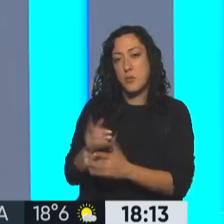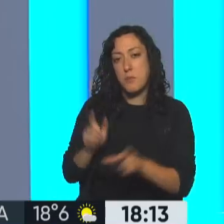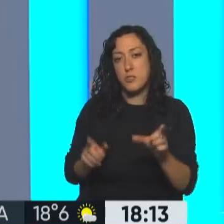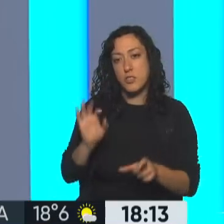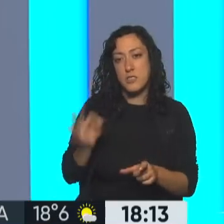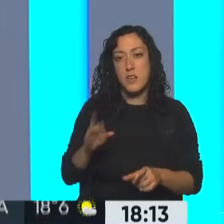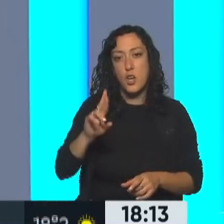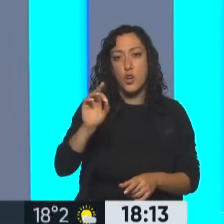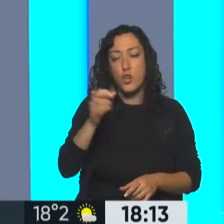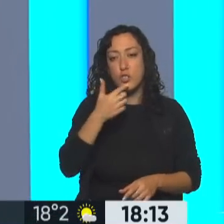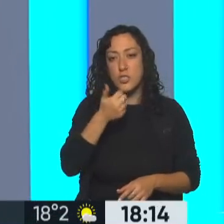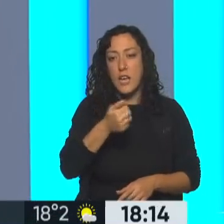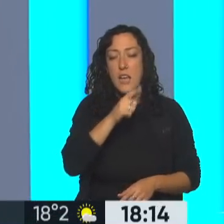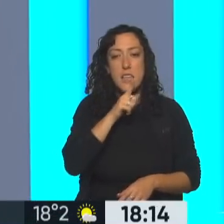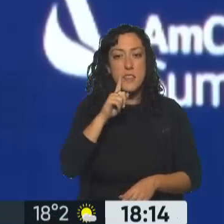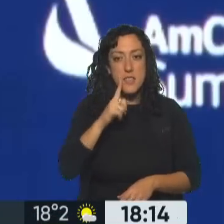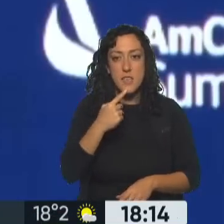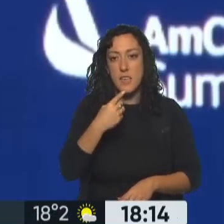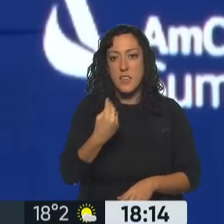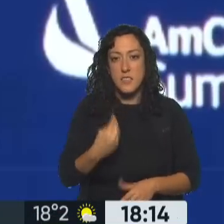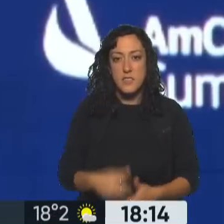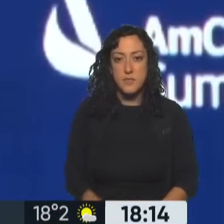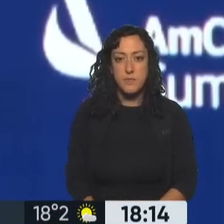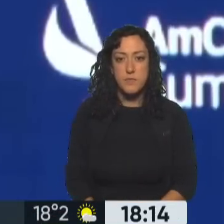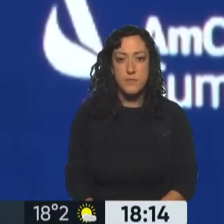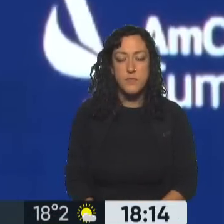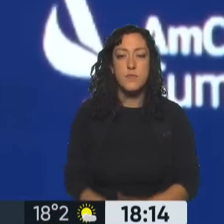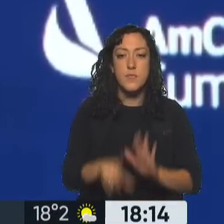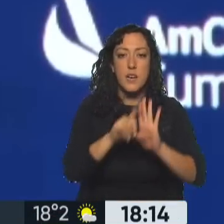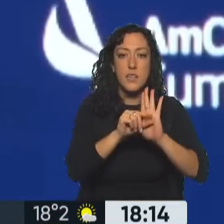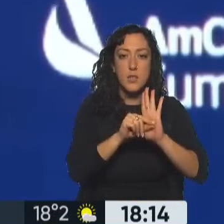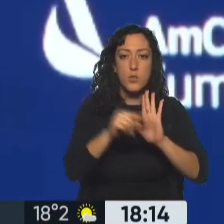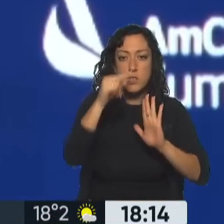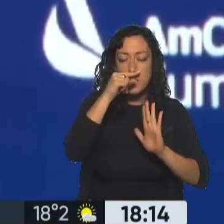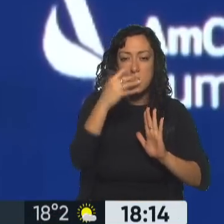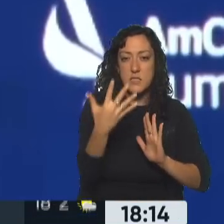Rosati. A ver, dame, ¿qué dijo Rosati? En